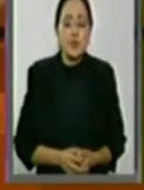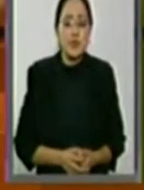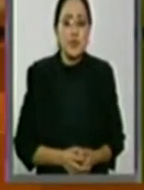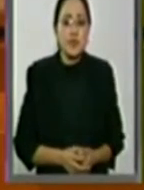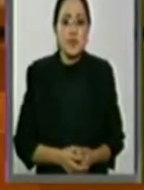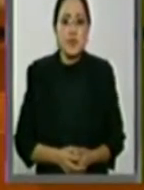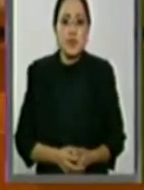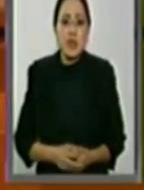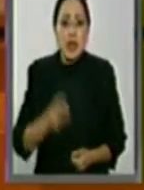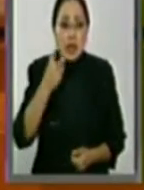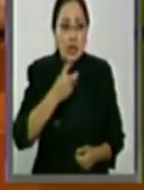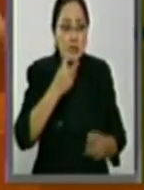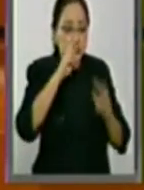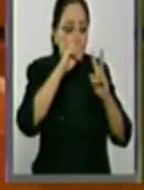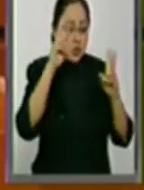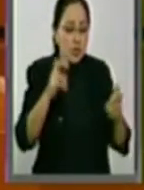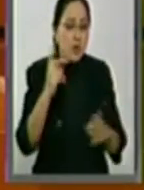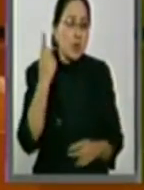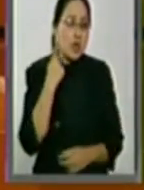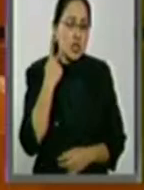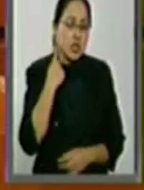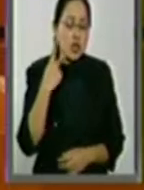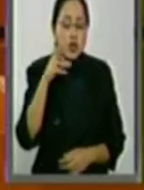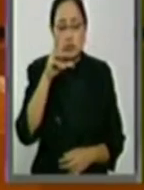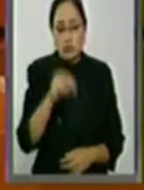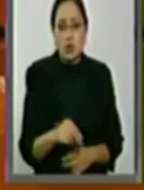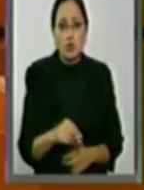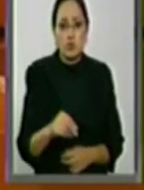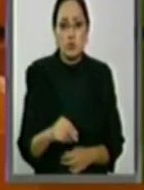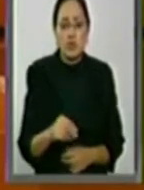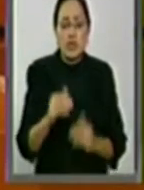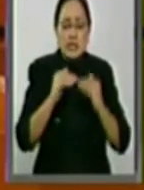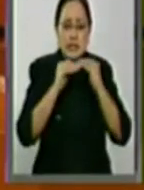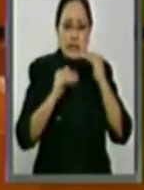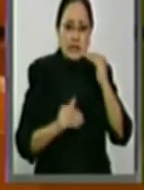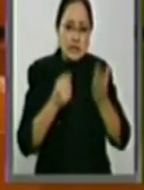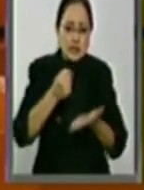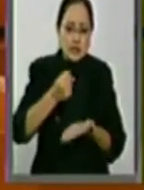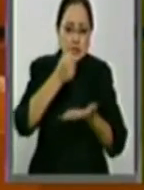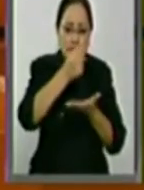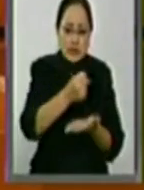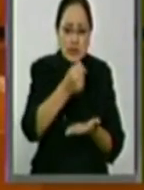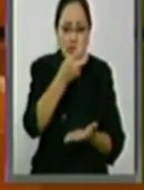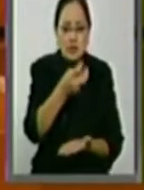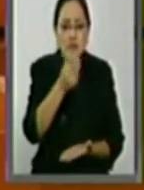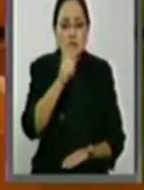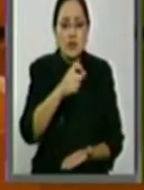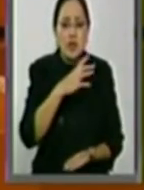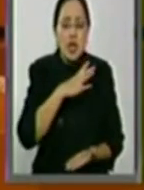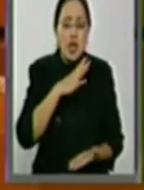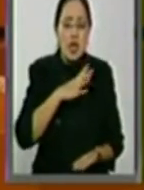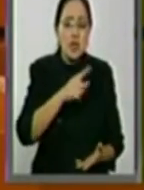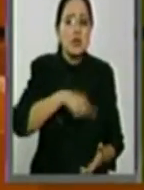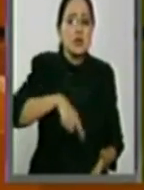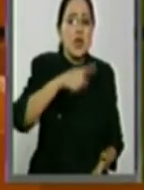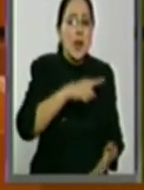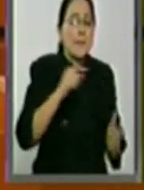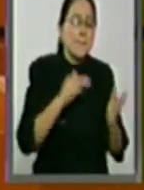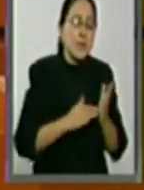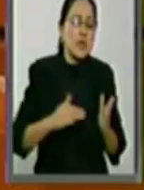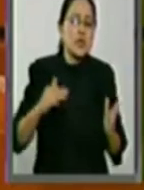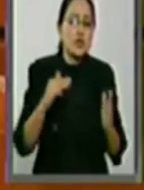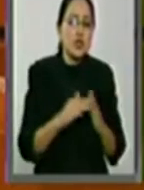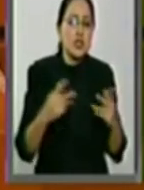que no es un tema político. Es un tema, esta inequidad, que impacta en la calidad de vida de millones de